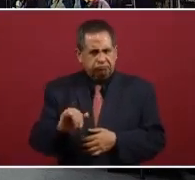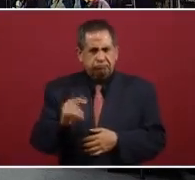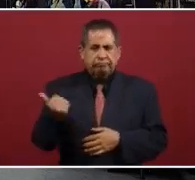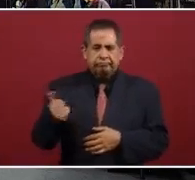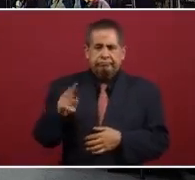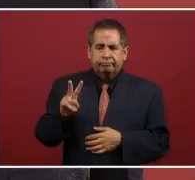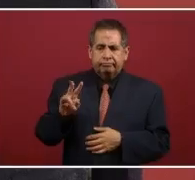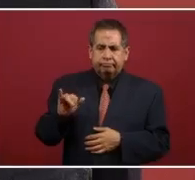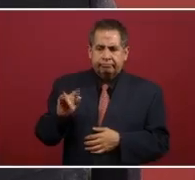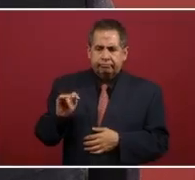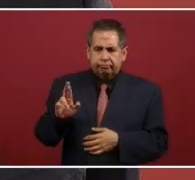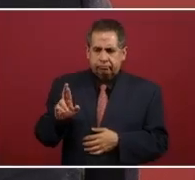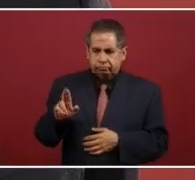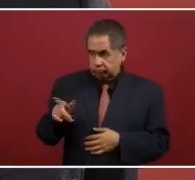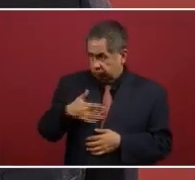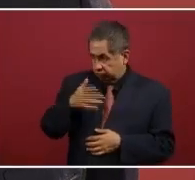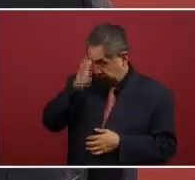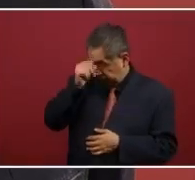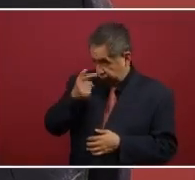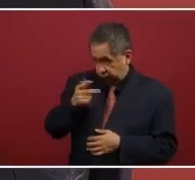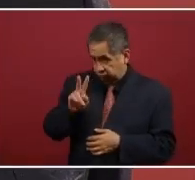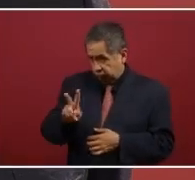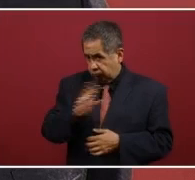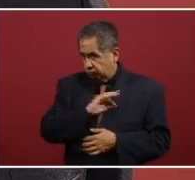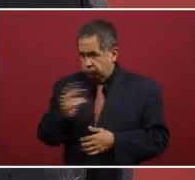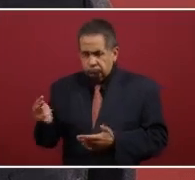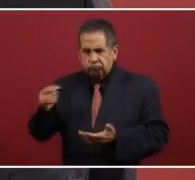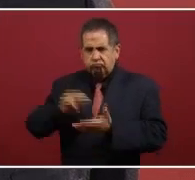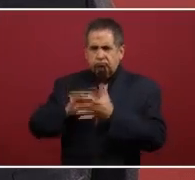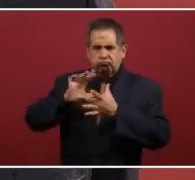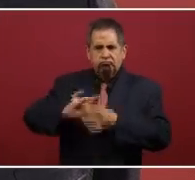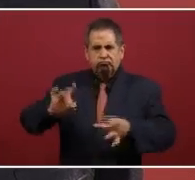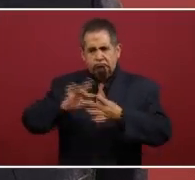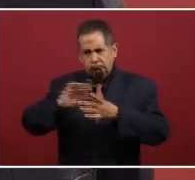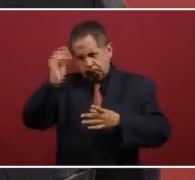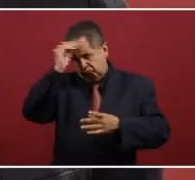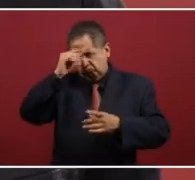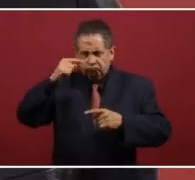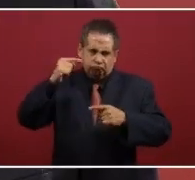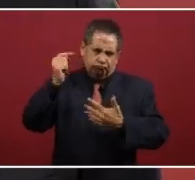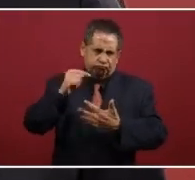Víctor, si te parece, que puedas dar ya una opinión?